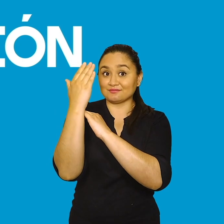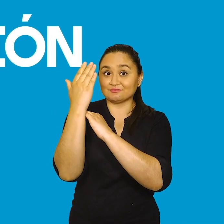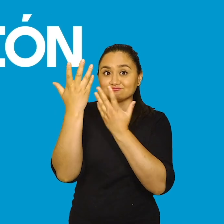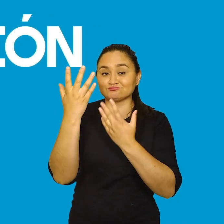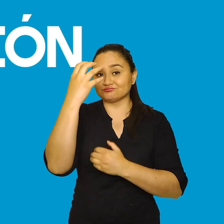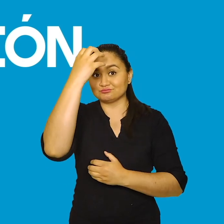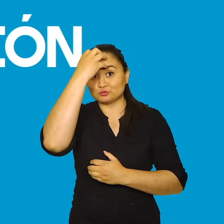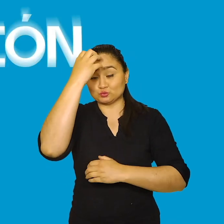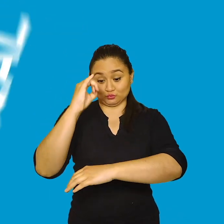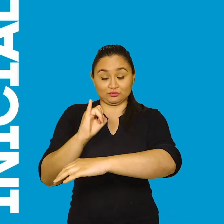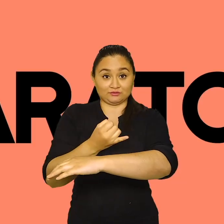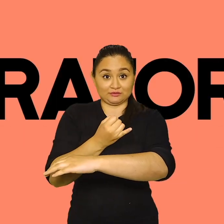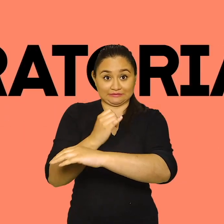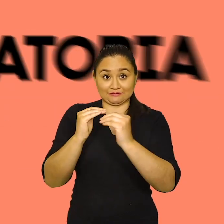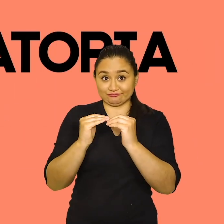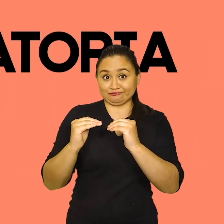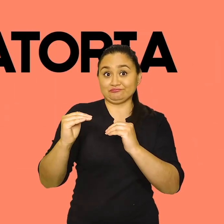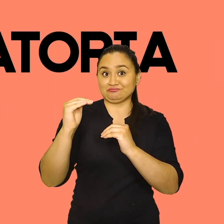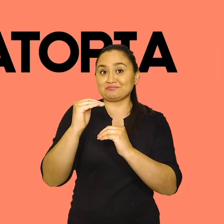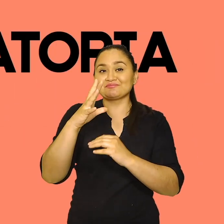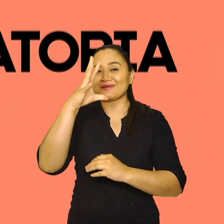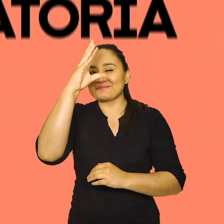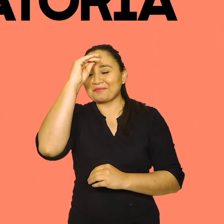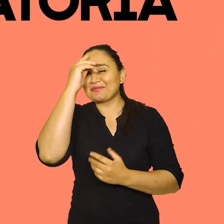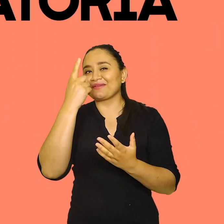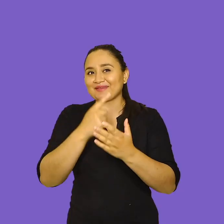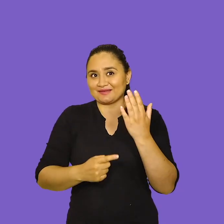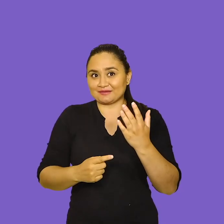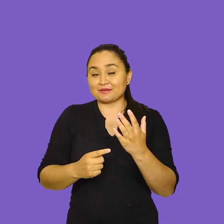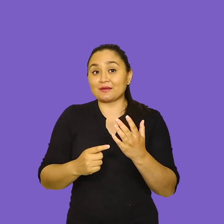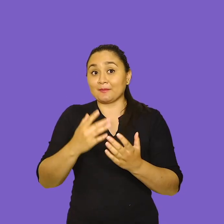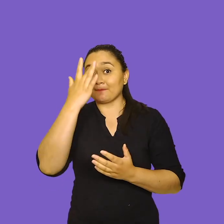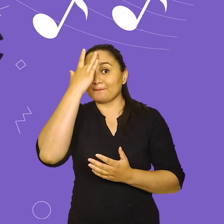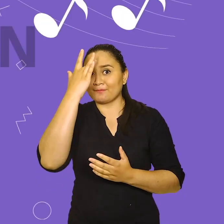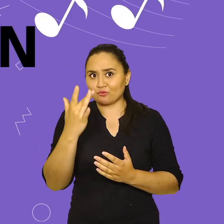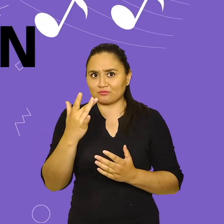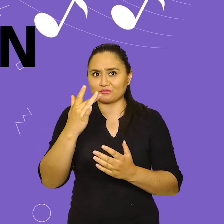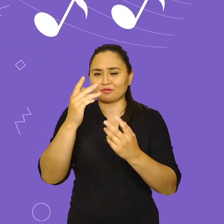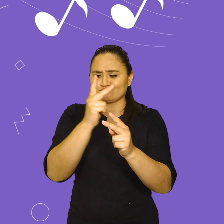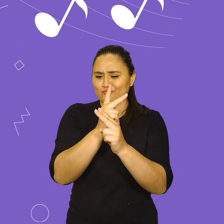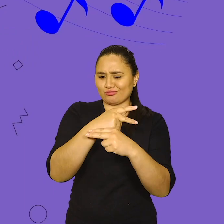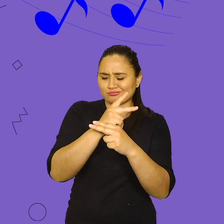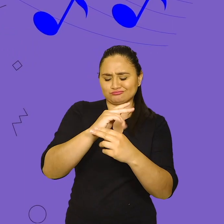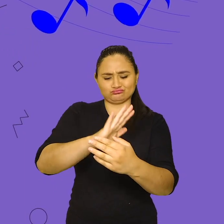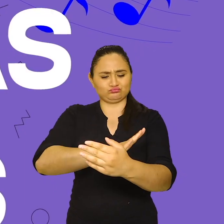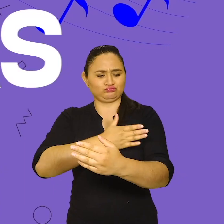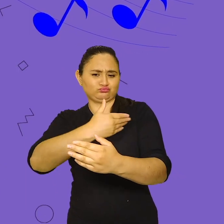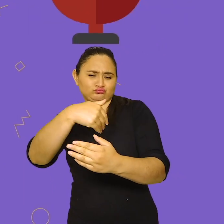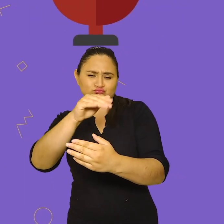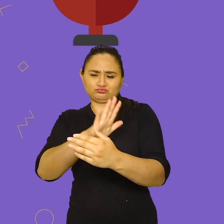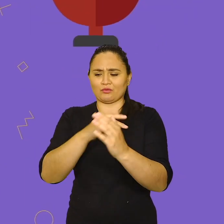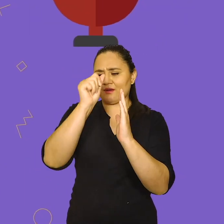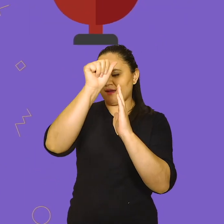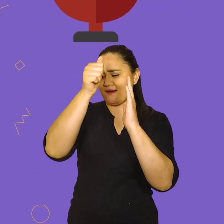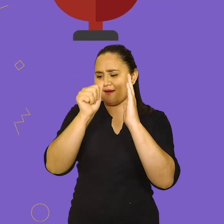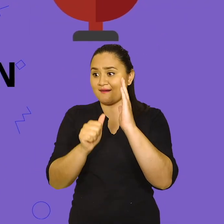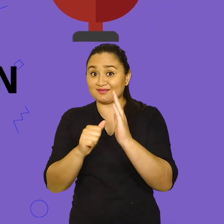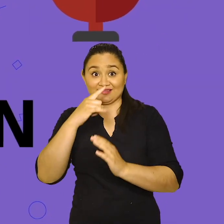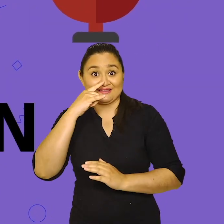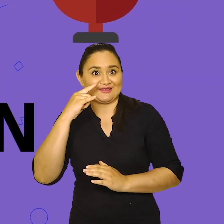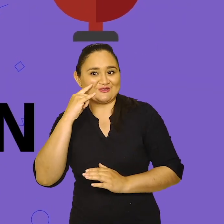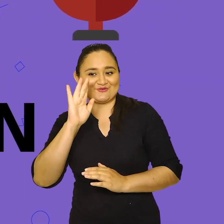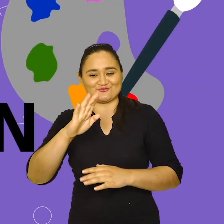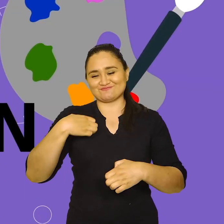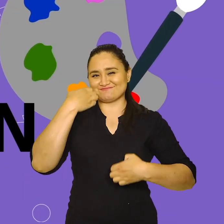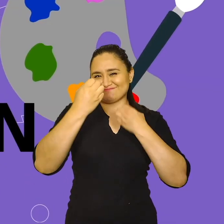de televisión para educación inicial y preparatoria veremos por qué hay que valorar la producción artística de niñas y niños como